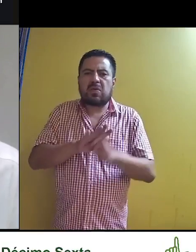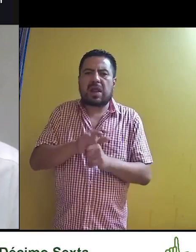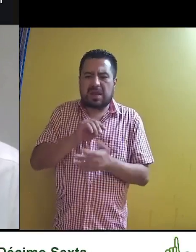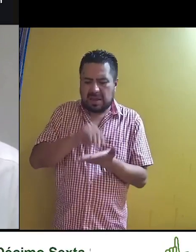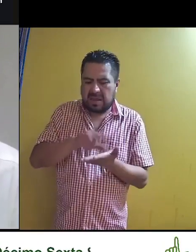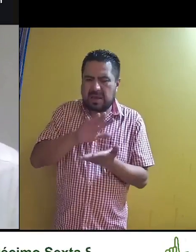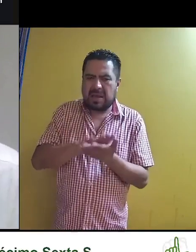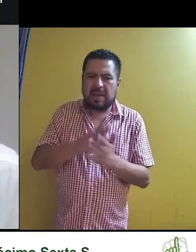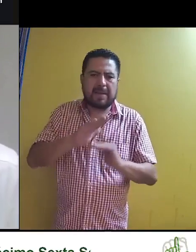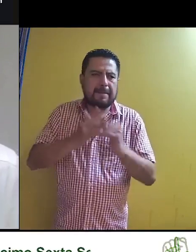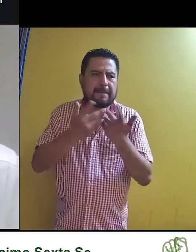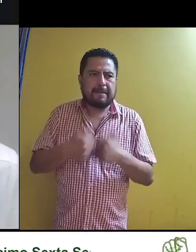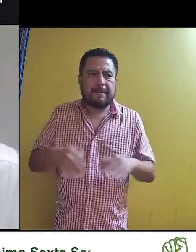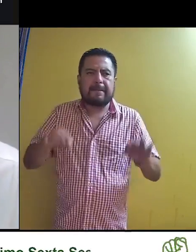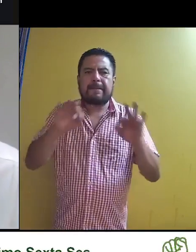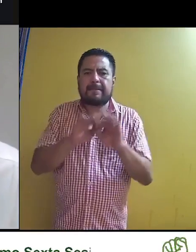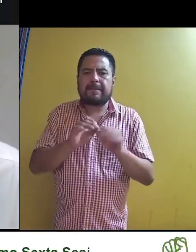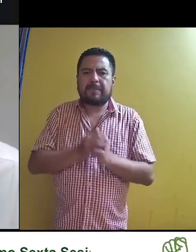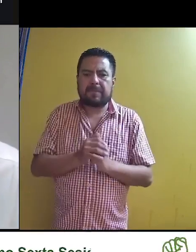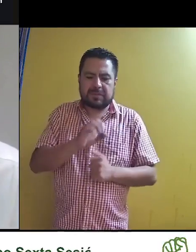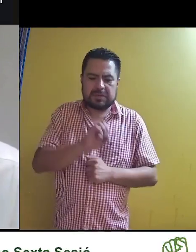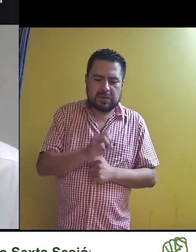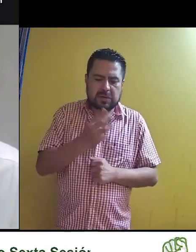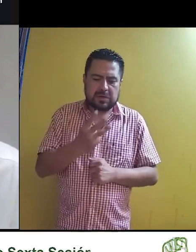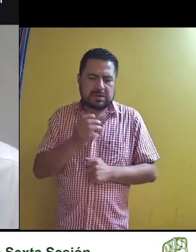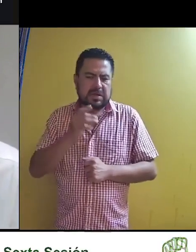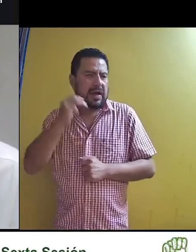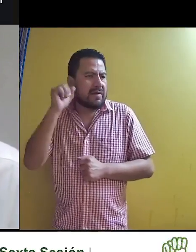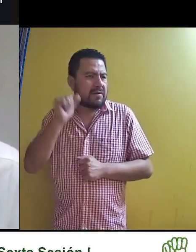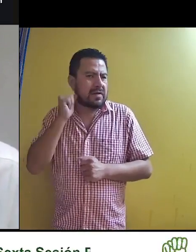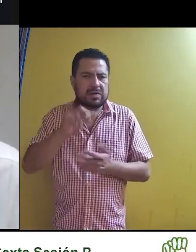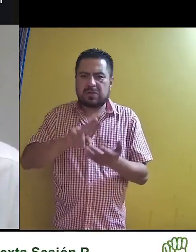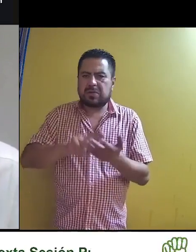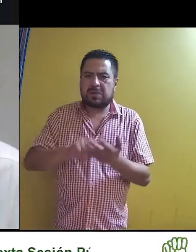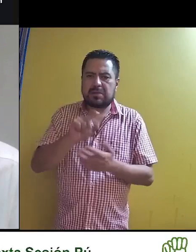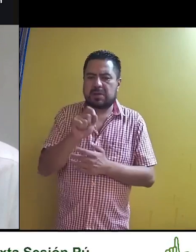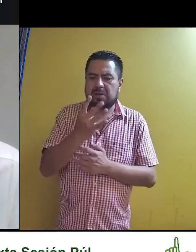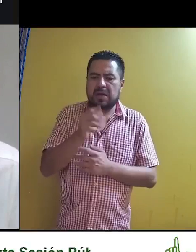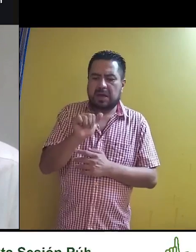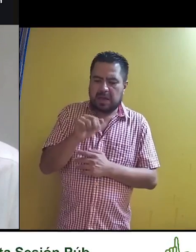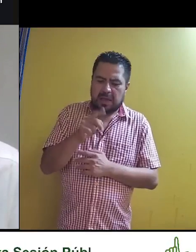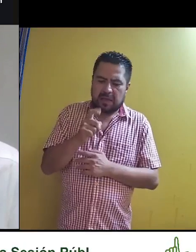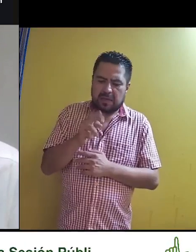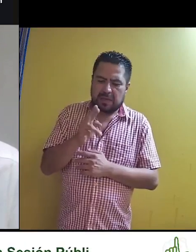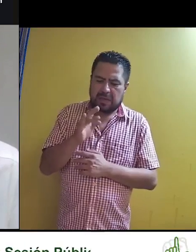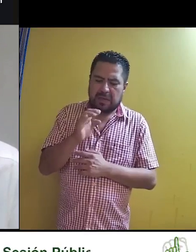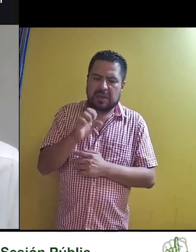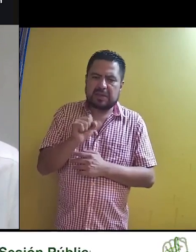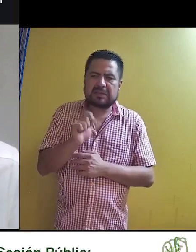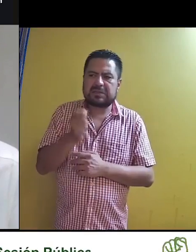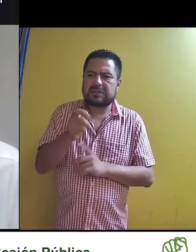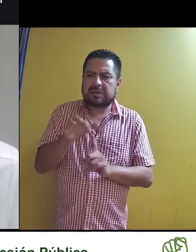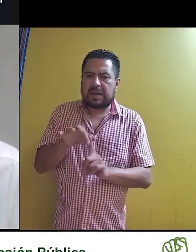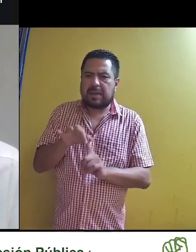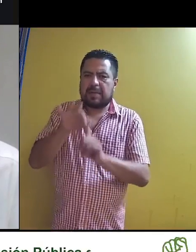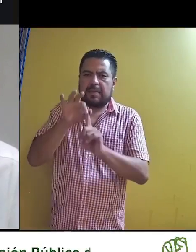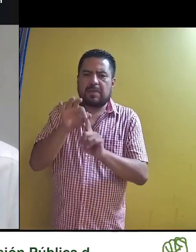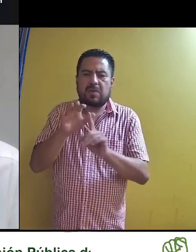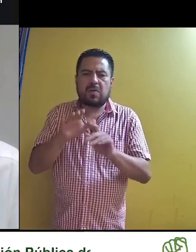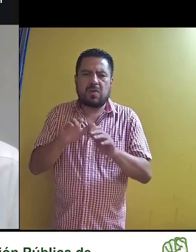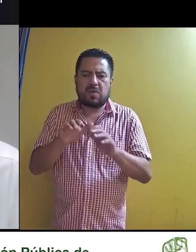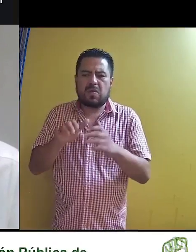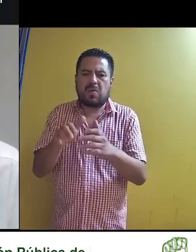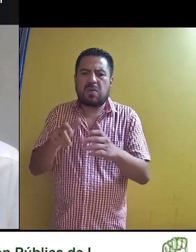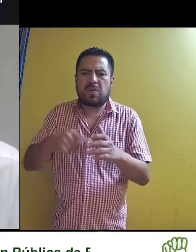antecedentes relevantes. El 03 de abril del 2024, Andrés Guevara Cárdenas fue postulado por la coalición